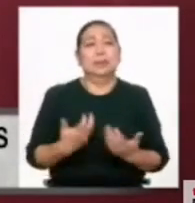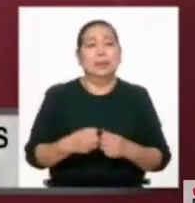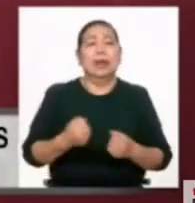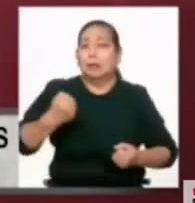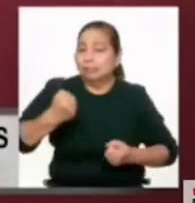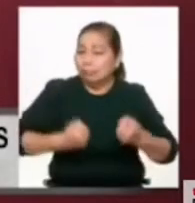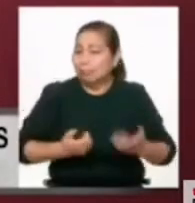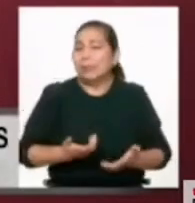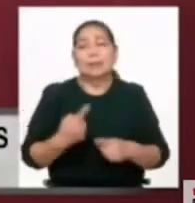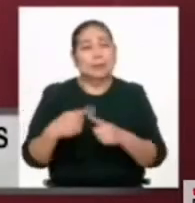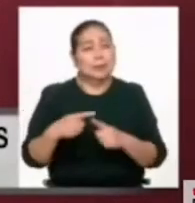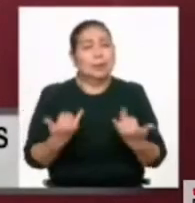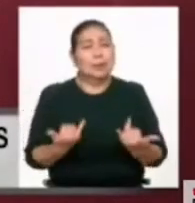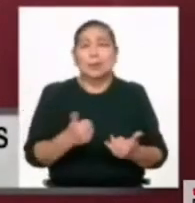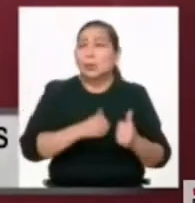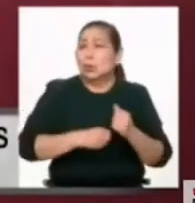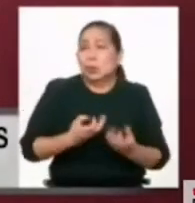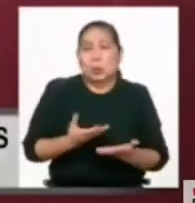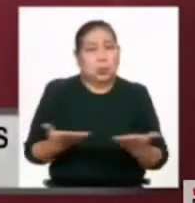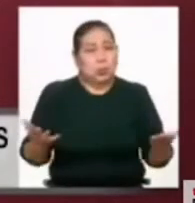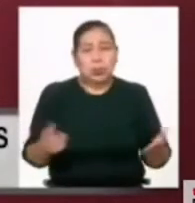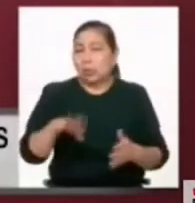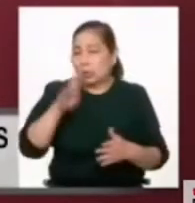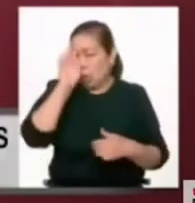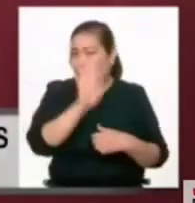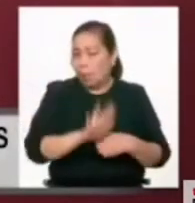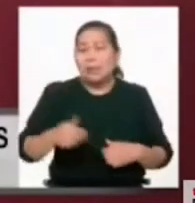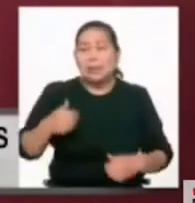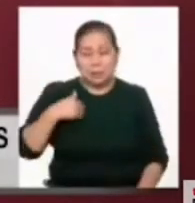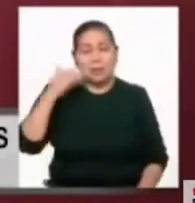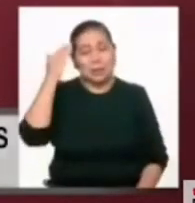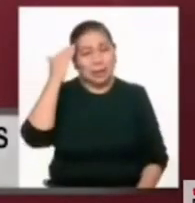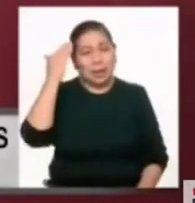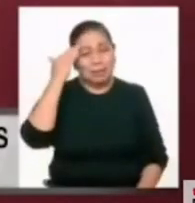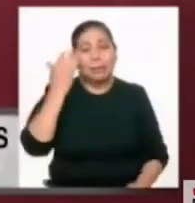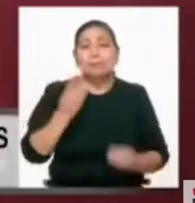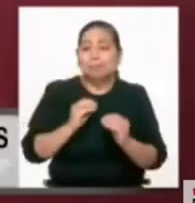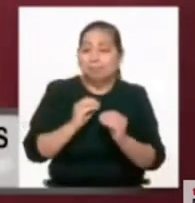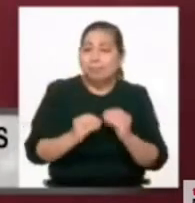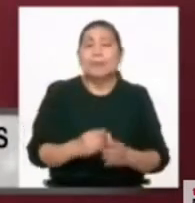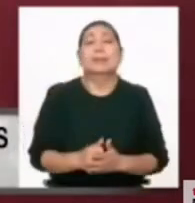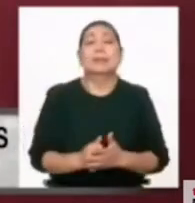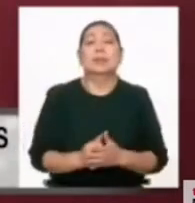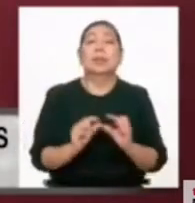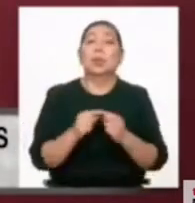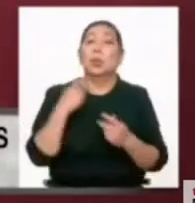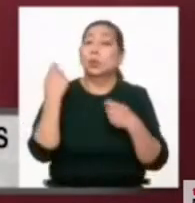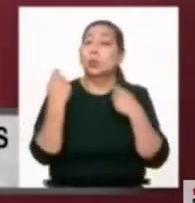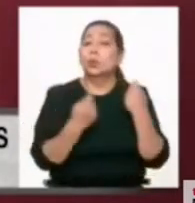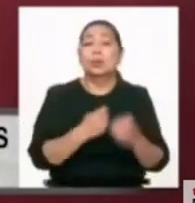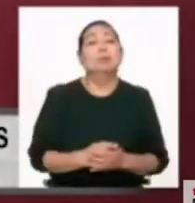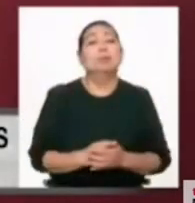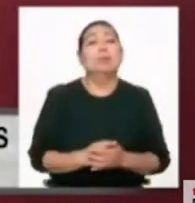empresarios del transporte, que hoy está afectando en todo el país. Somos conscientes que la reactivación del sector